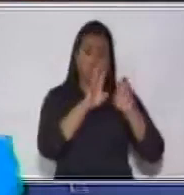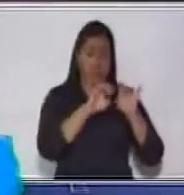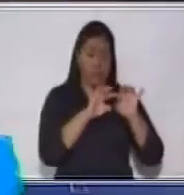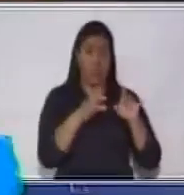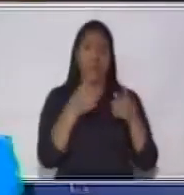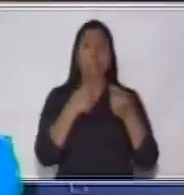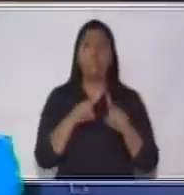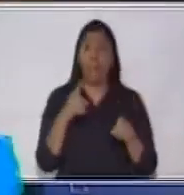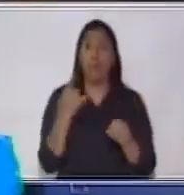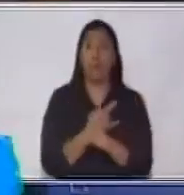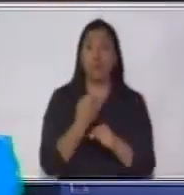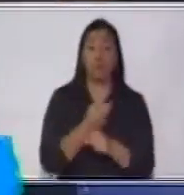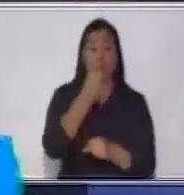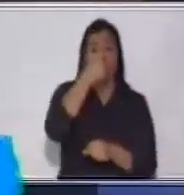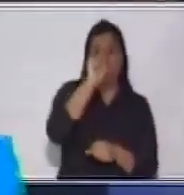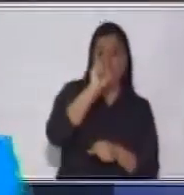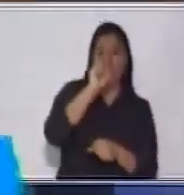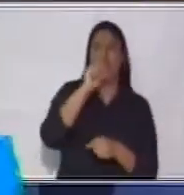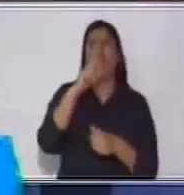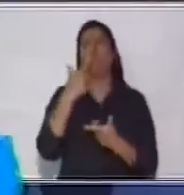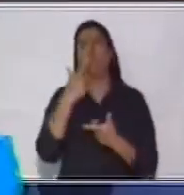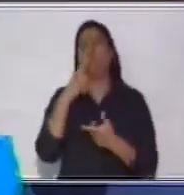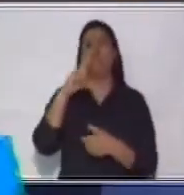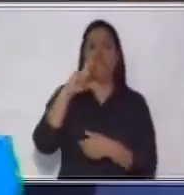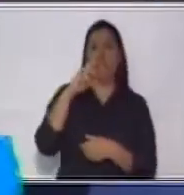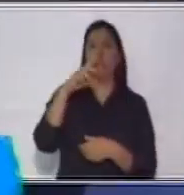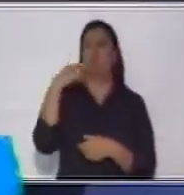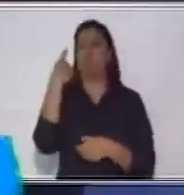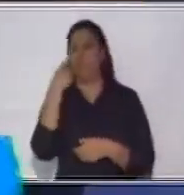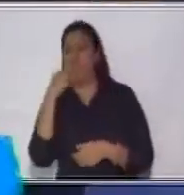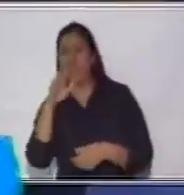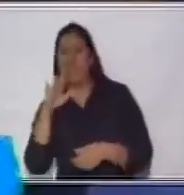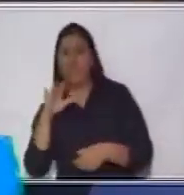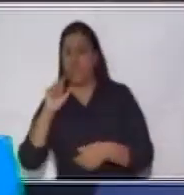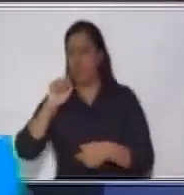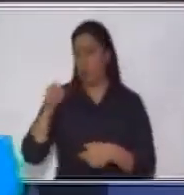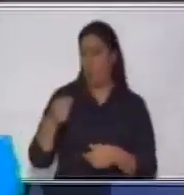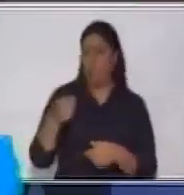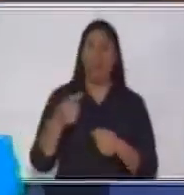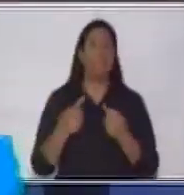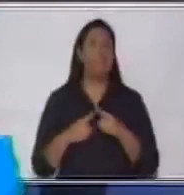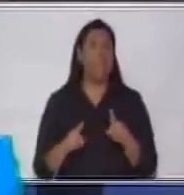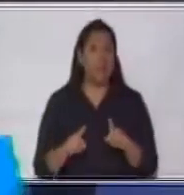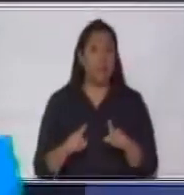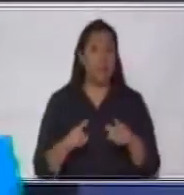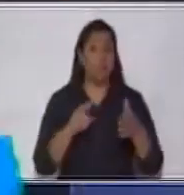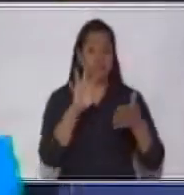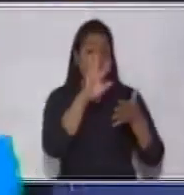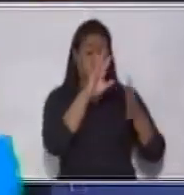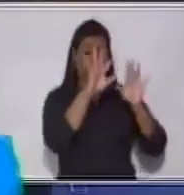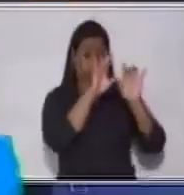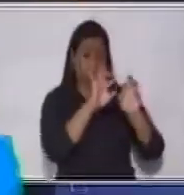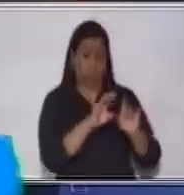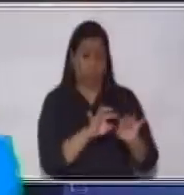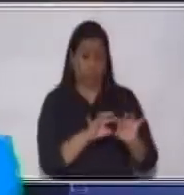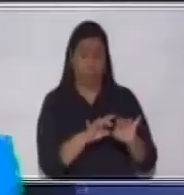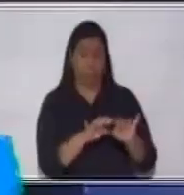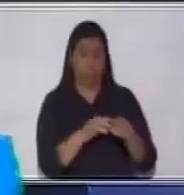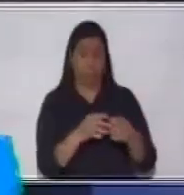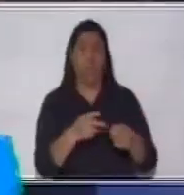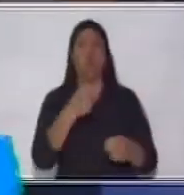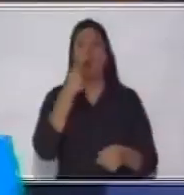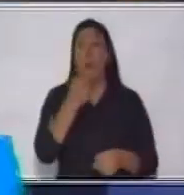el mensaje de manera oral, pues lo que utilizamos son sonidos. Pero si lo hacemos de forma